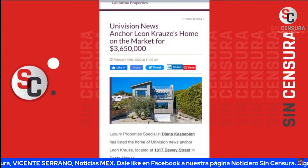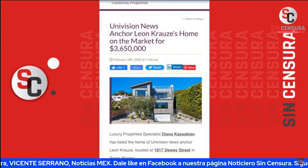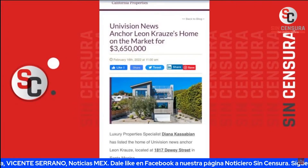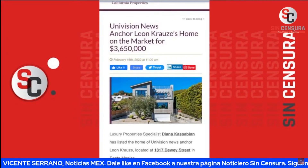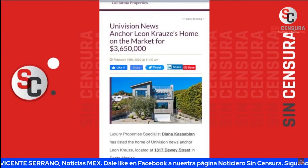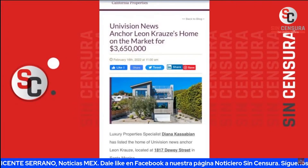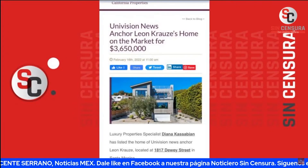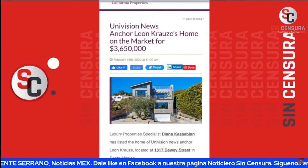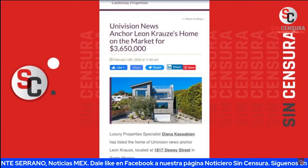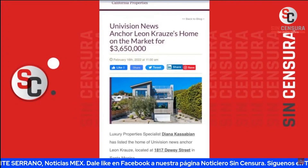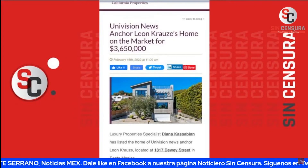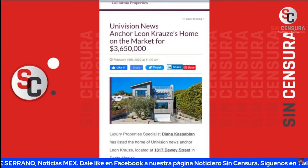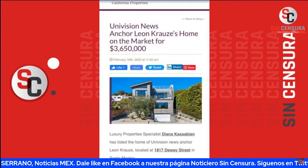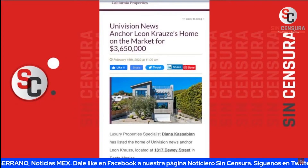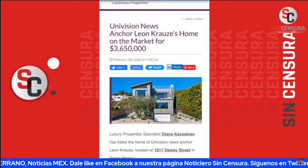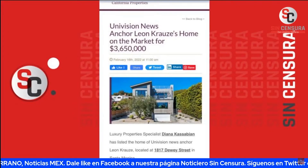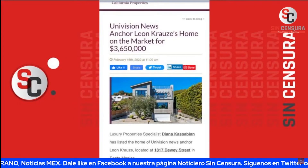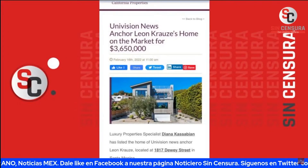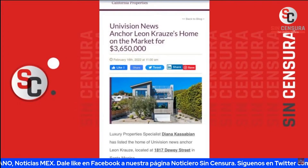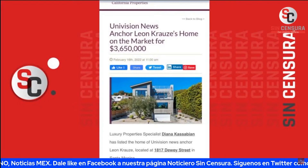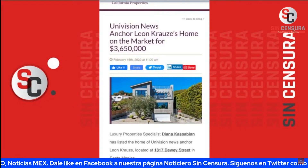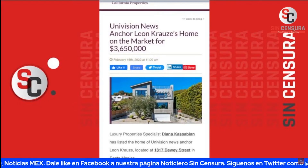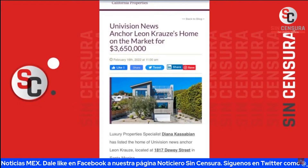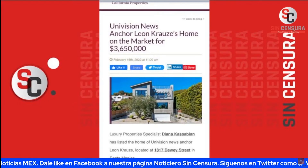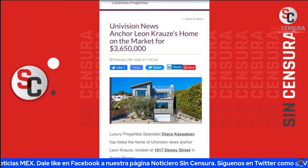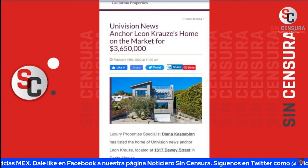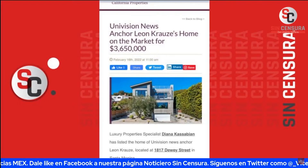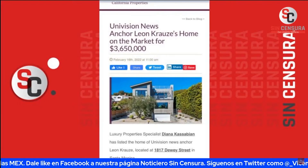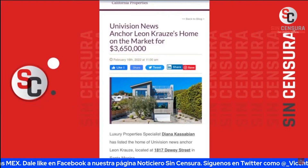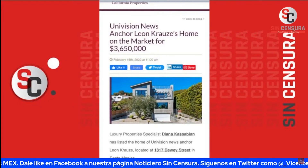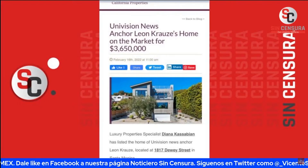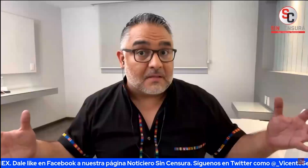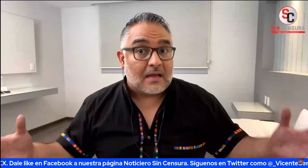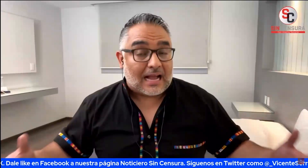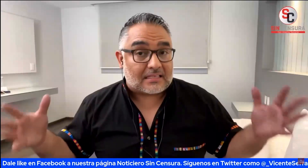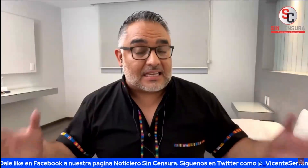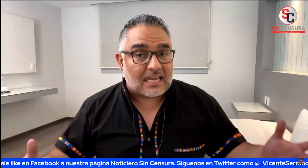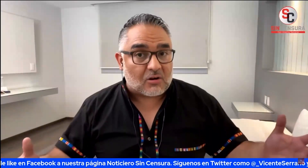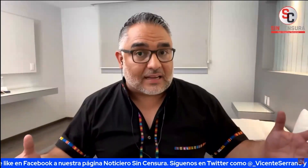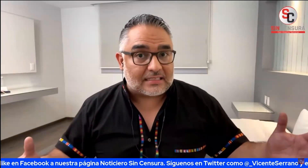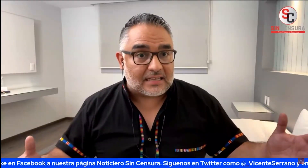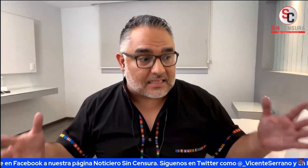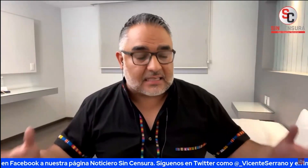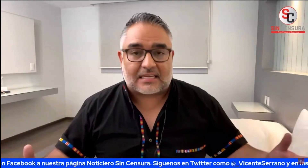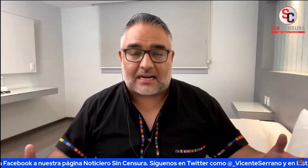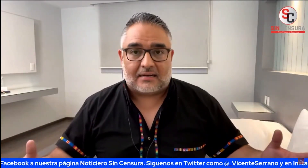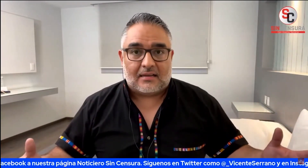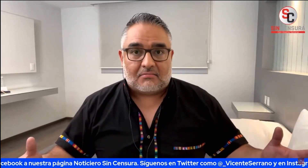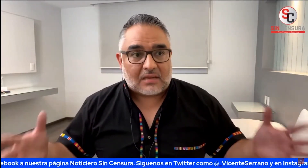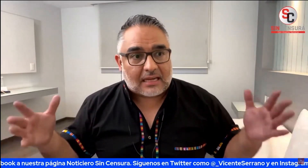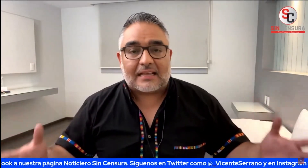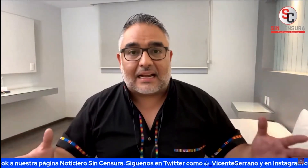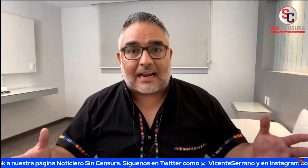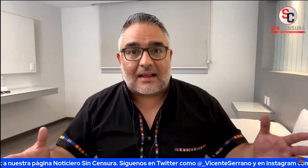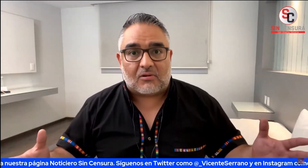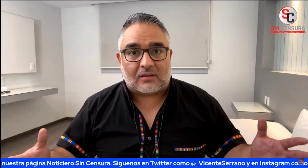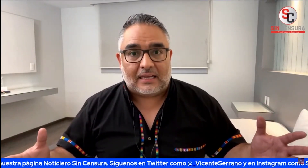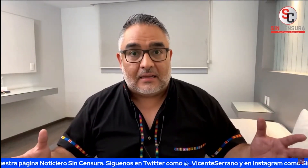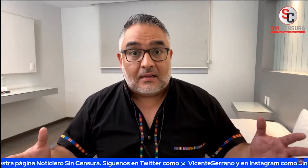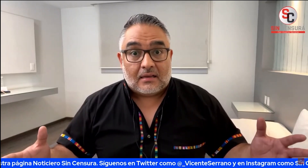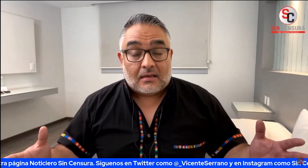dos, 3 ocasiones. Hablando de transparencia, al César lo que es del César, mi querida